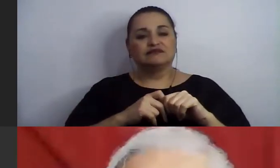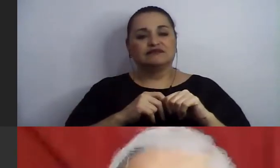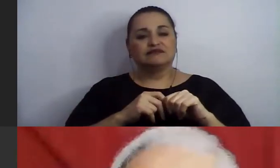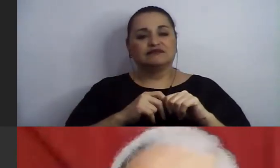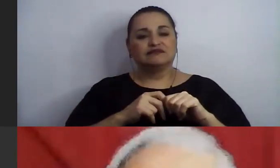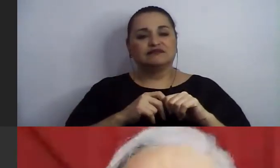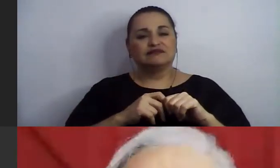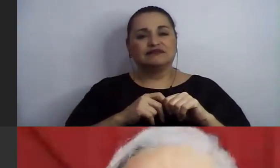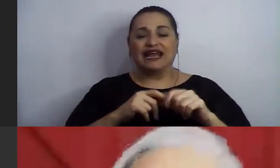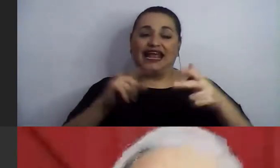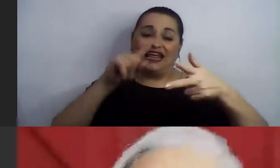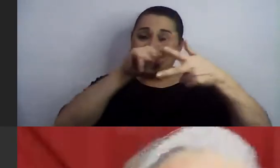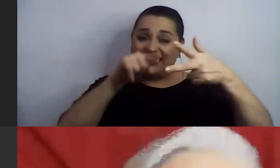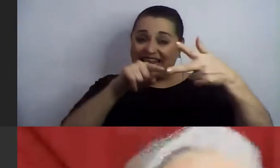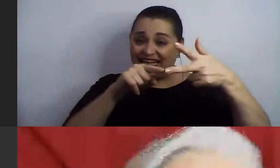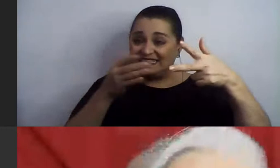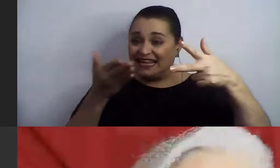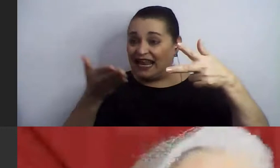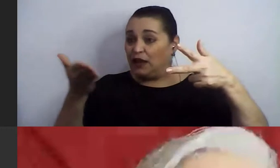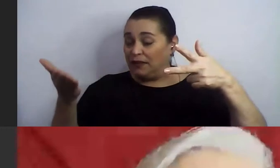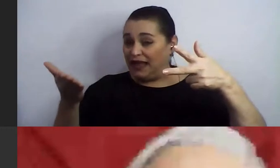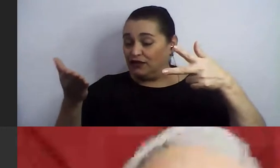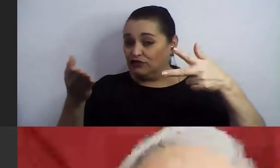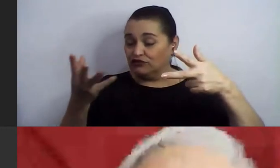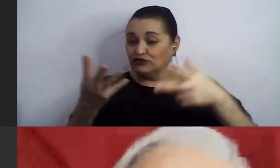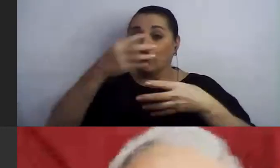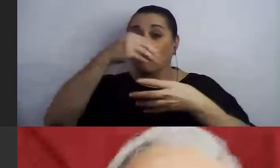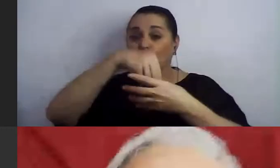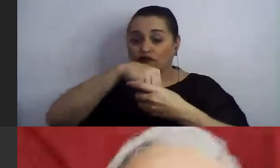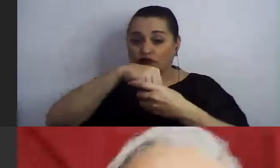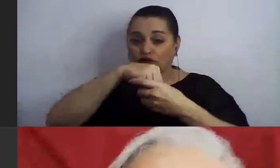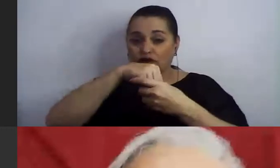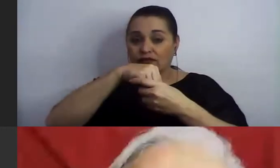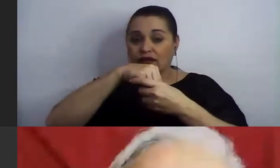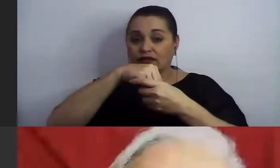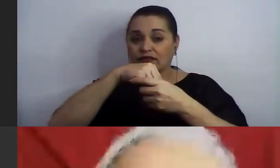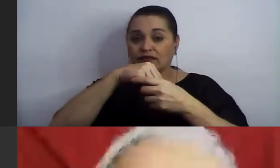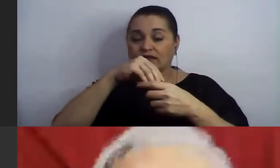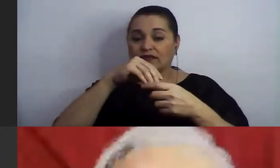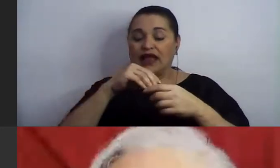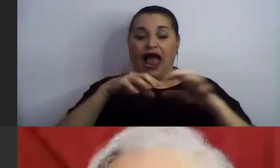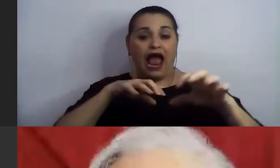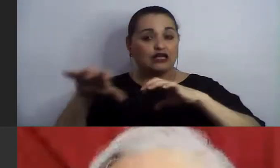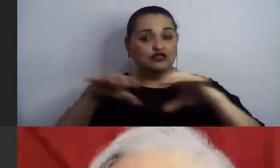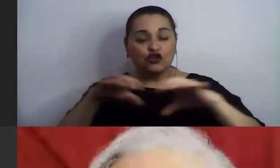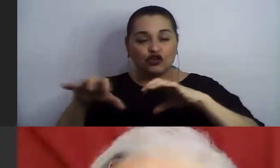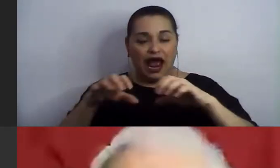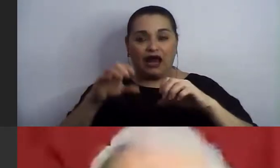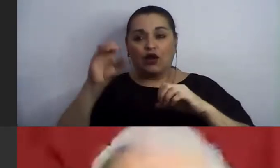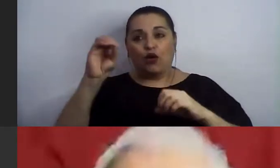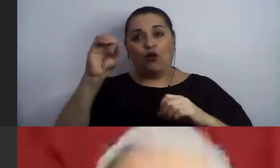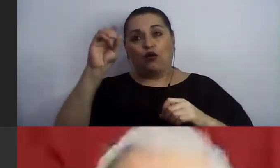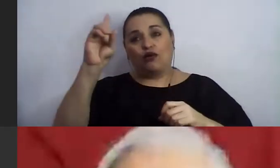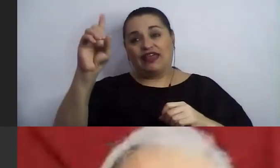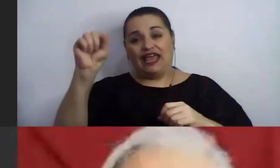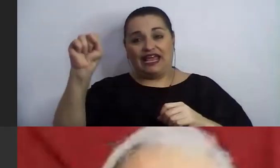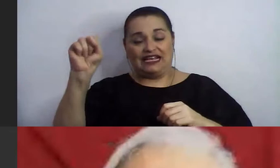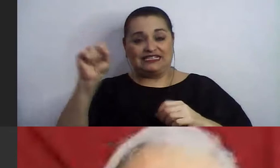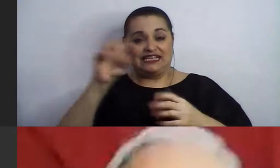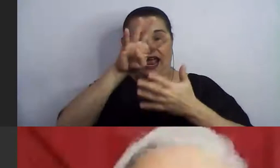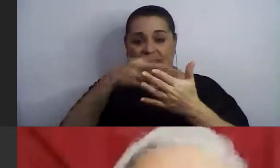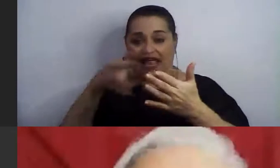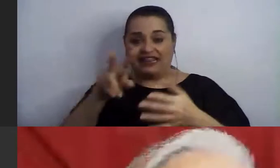Estos tres elementos que conforman el accionar de los ODS y de la Agenda 2030